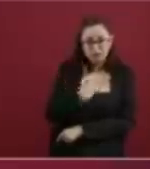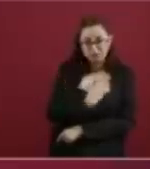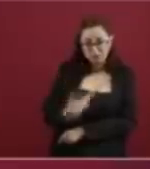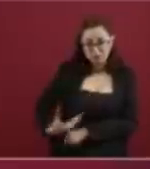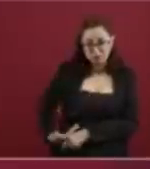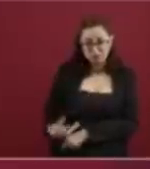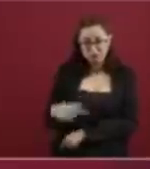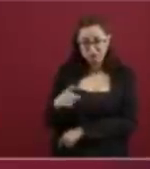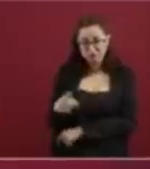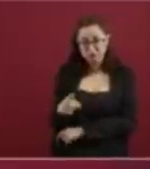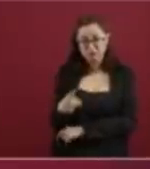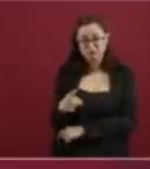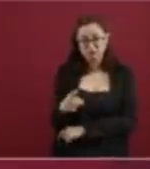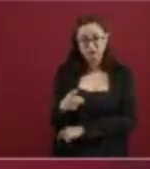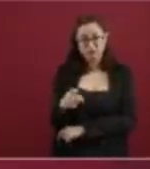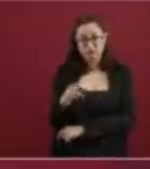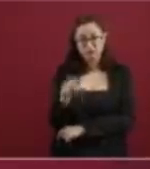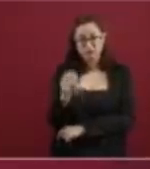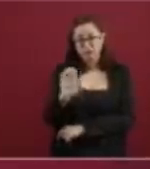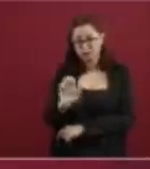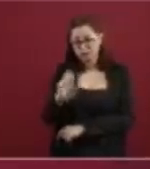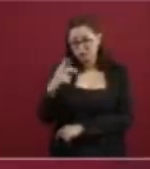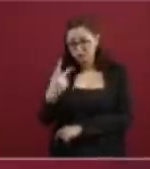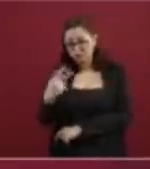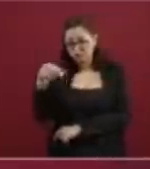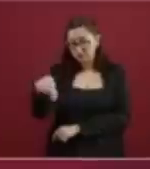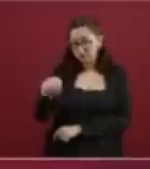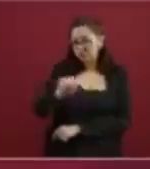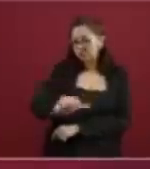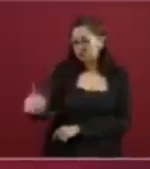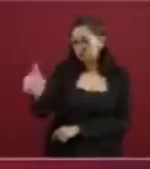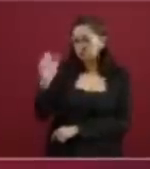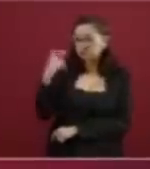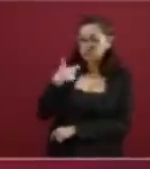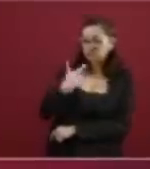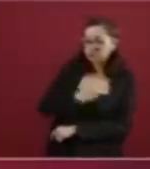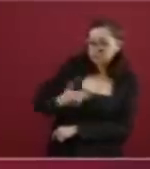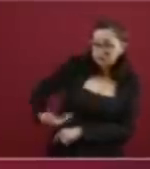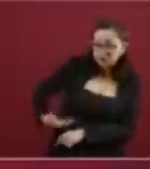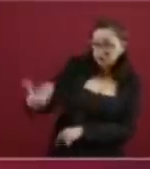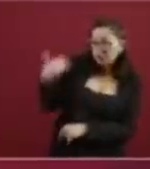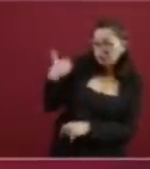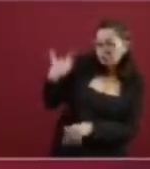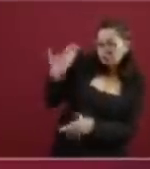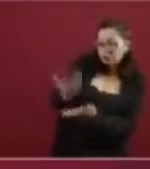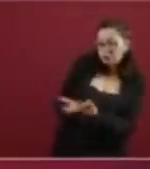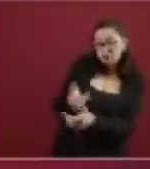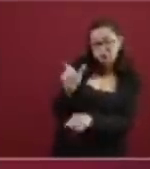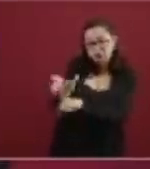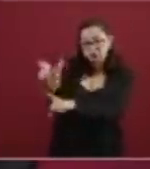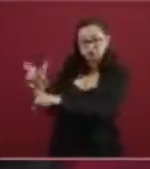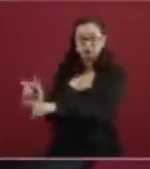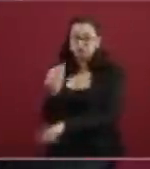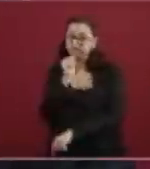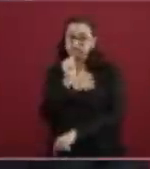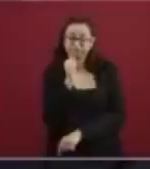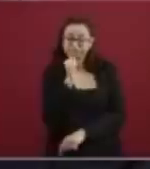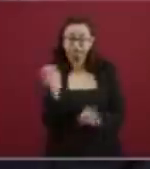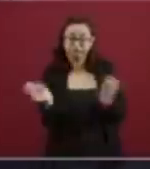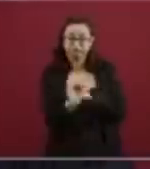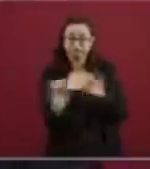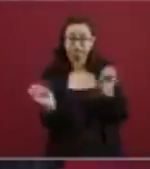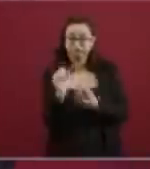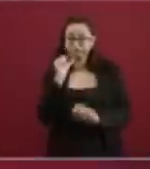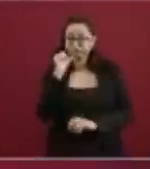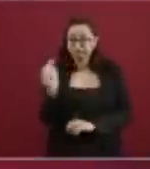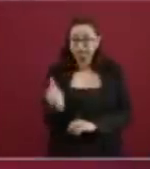protección el expresidente Peña ni ningún otro expresidente. Acerca de la campaña para